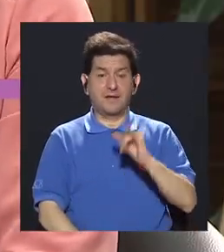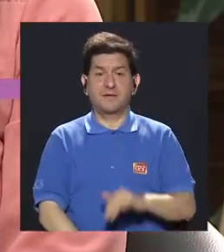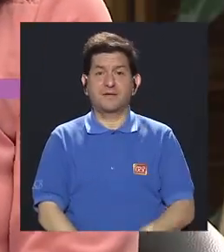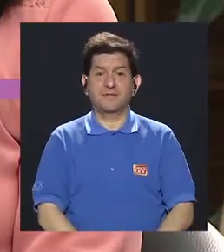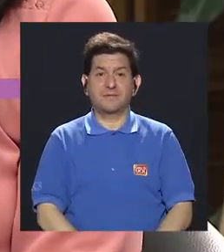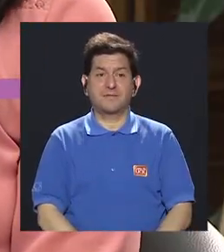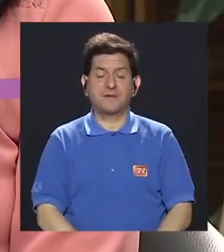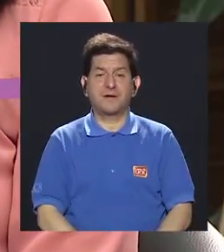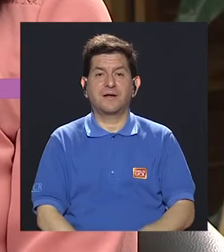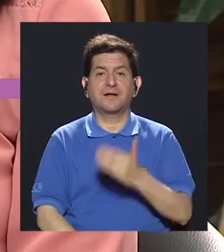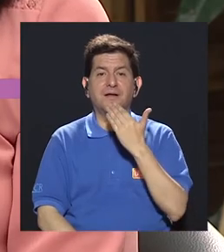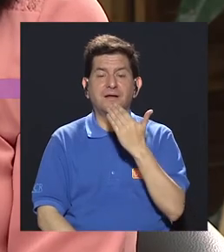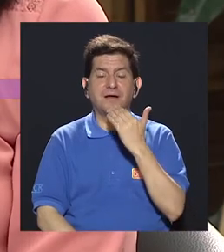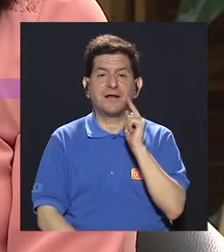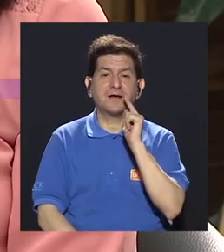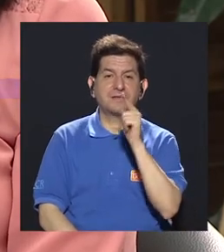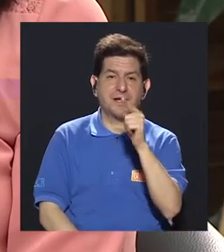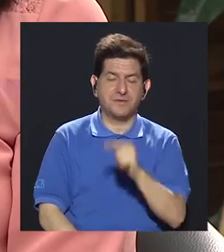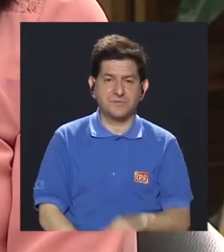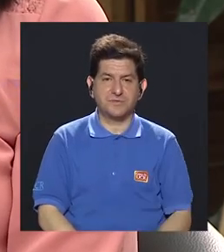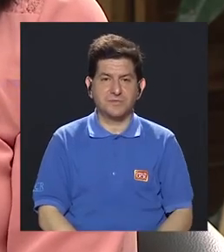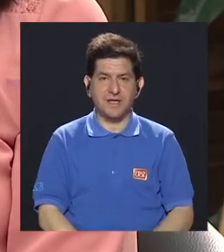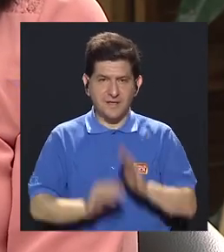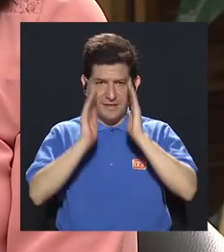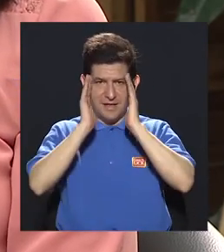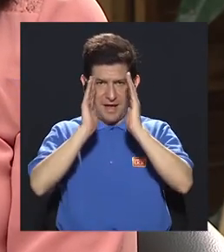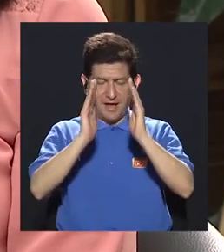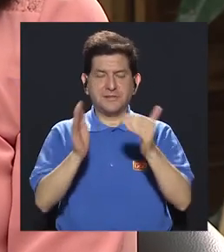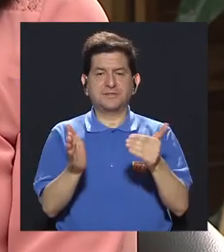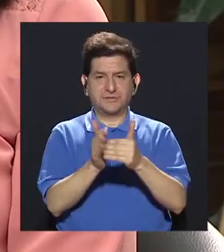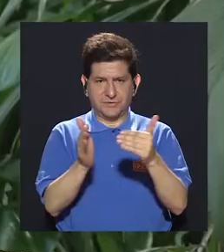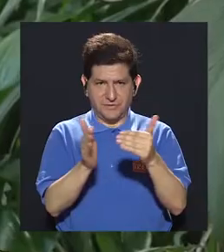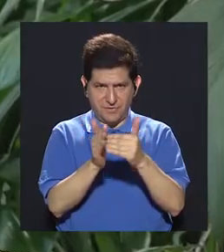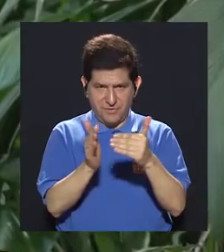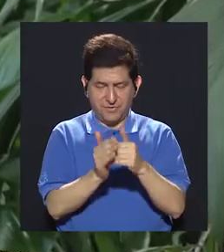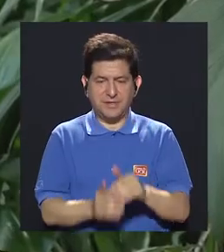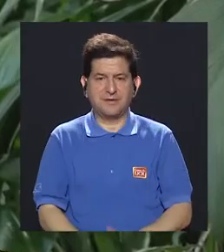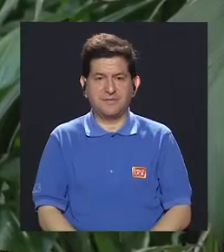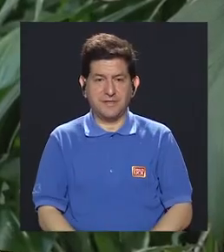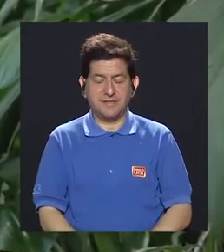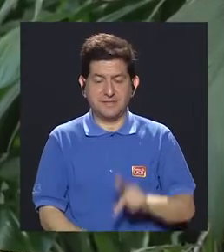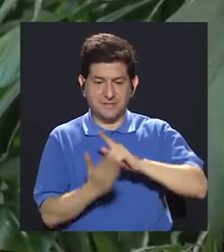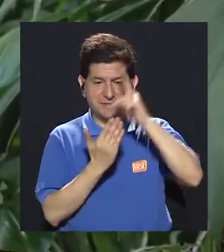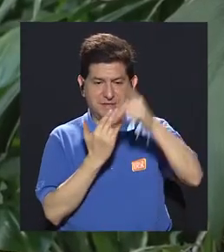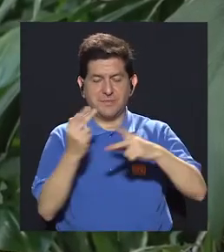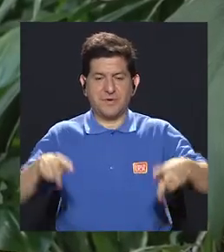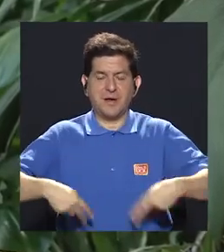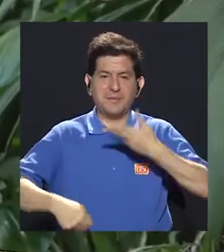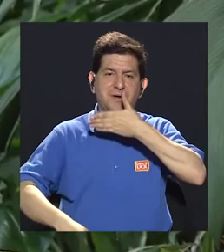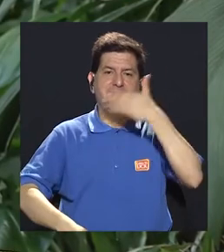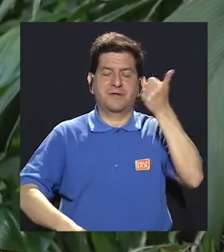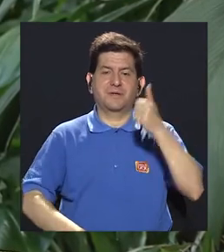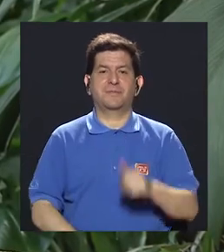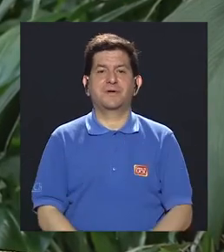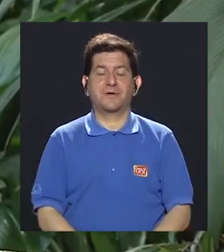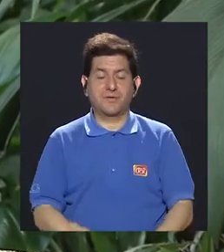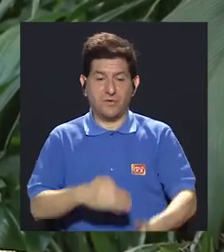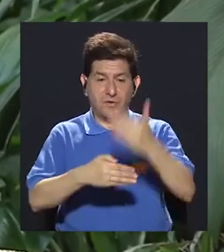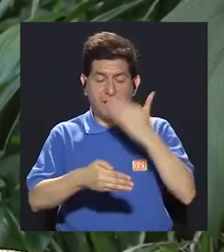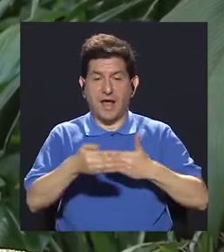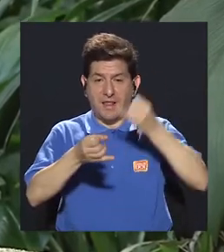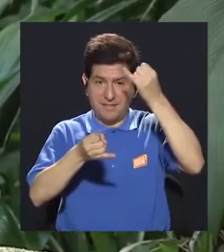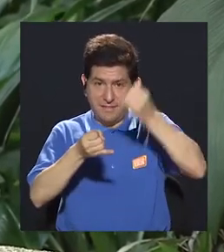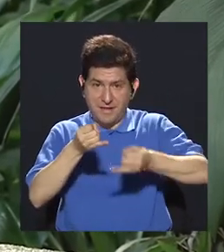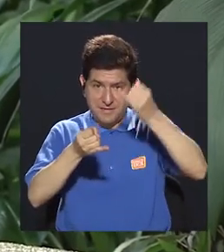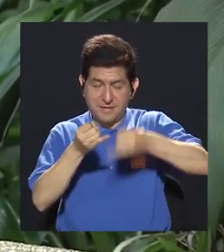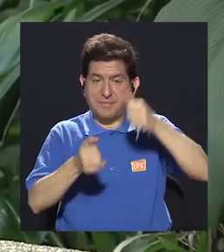también agradecerles a ustedes que nos hayan acompañado una vez más en nuestra revista Vivir Mejor. Antes